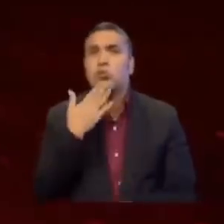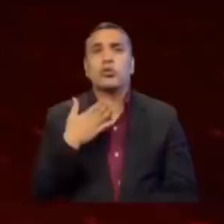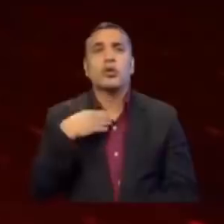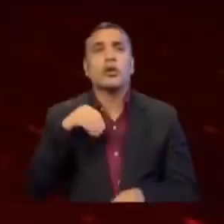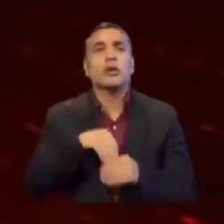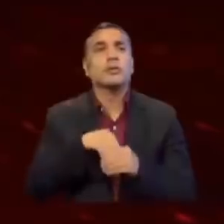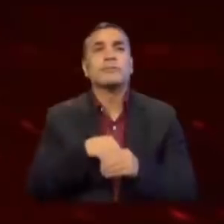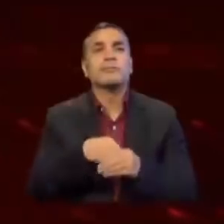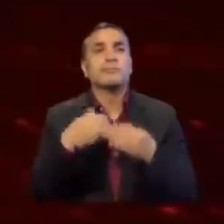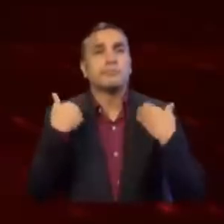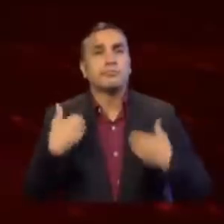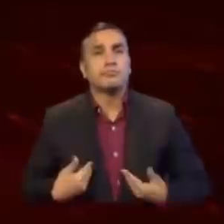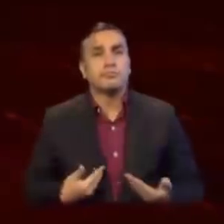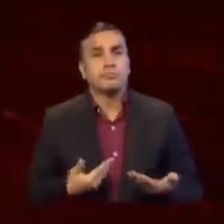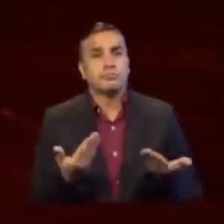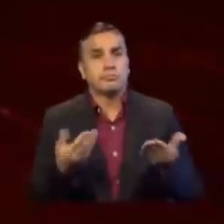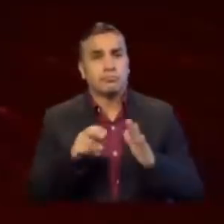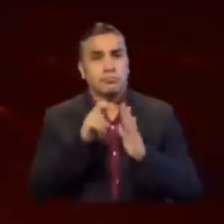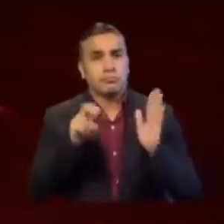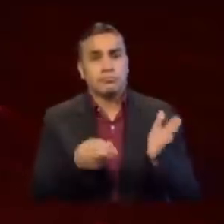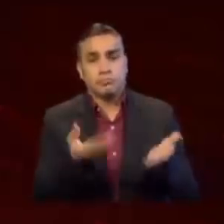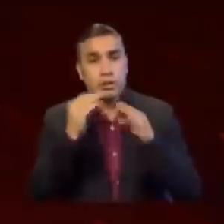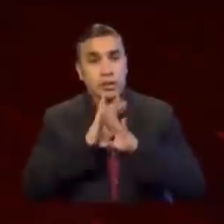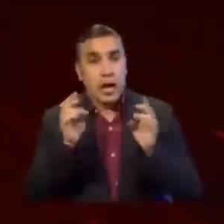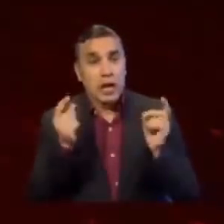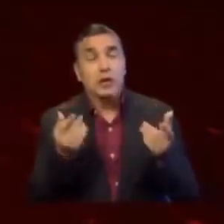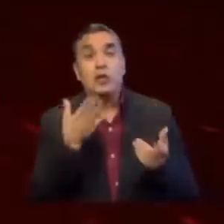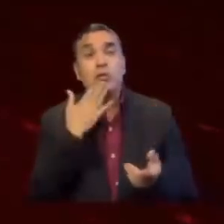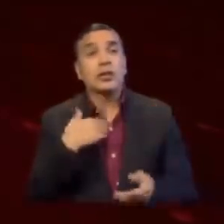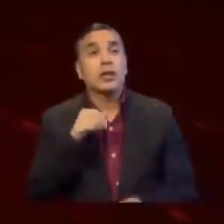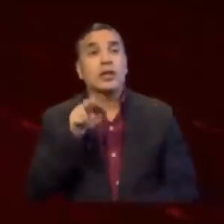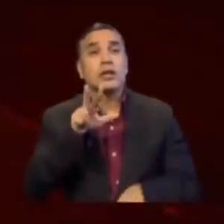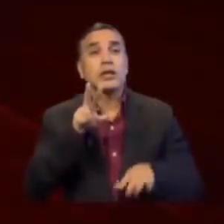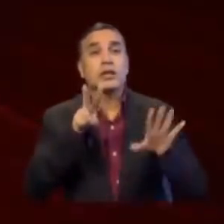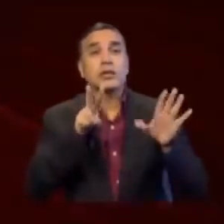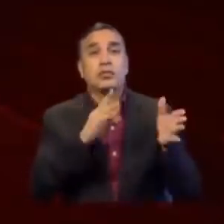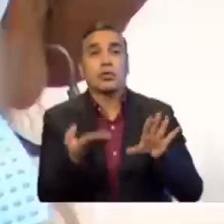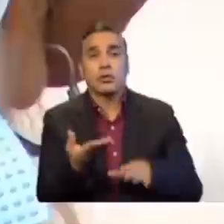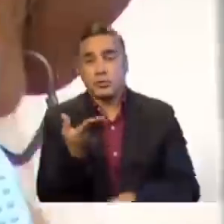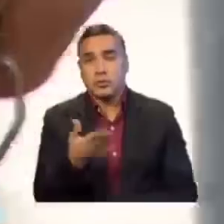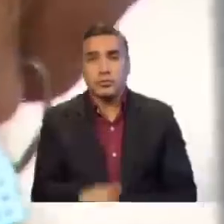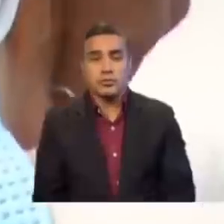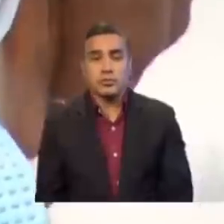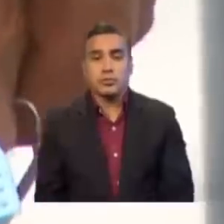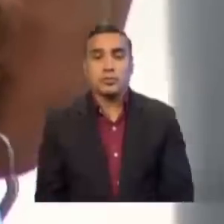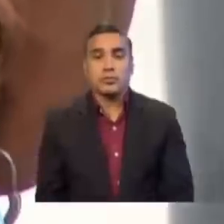el retiro de los 37 cadáveres. Adelante, Jorge, te escuchamos.